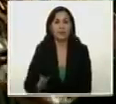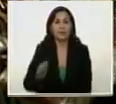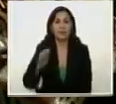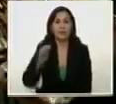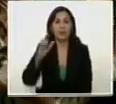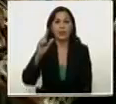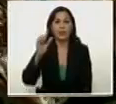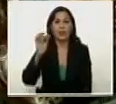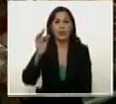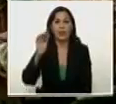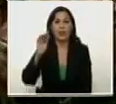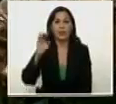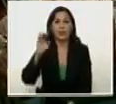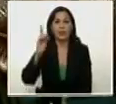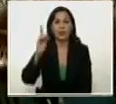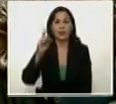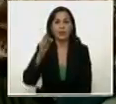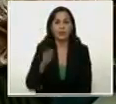Lucien Bordiniu.